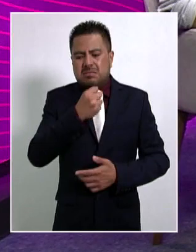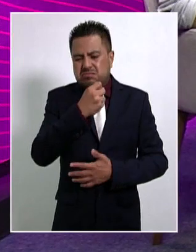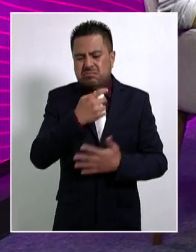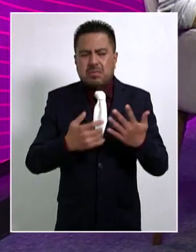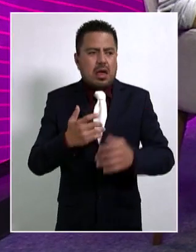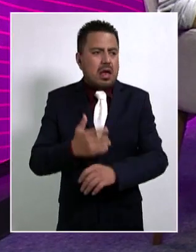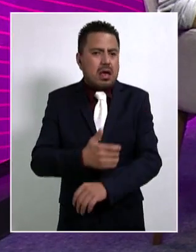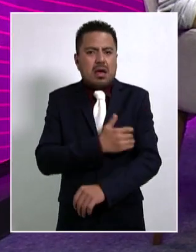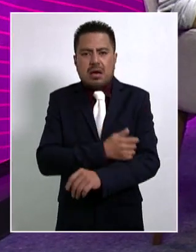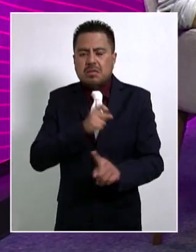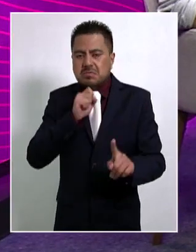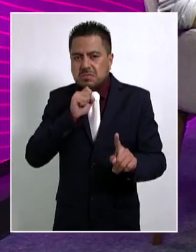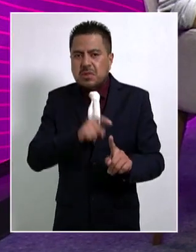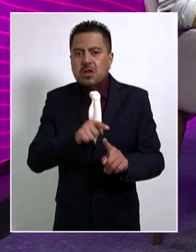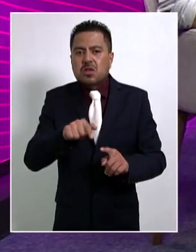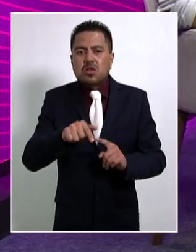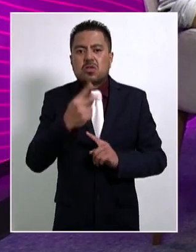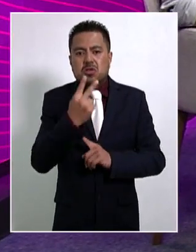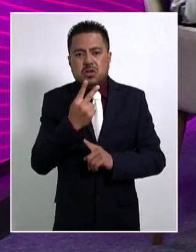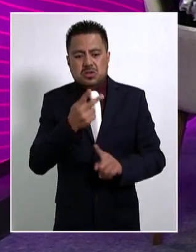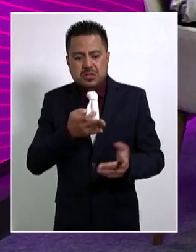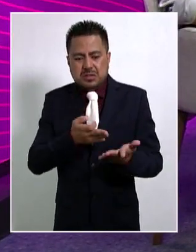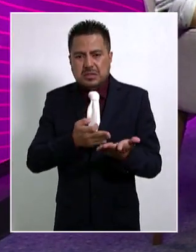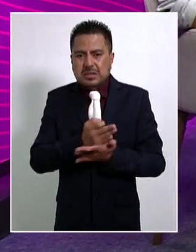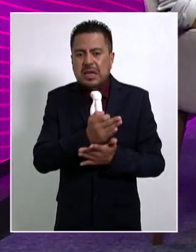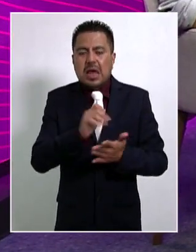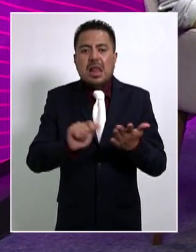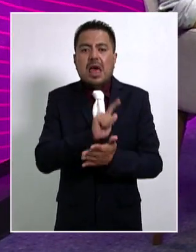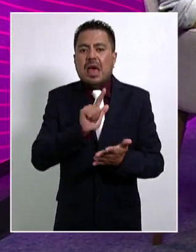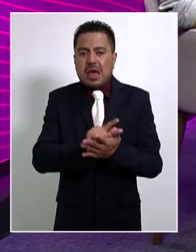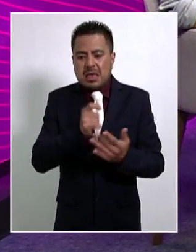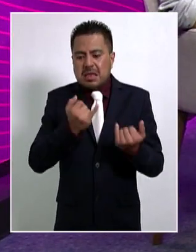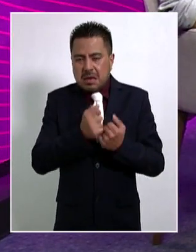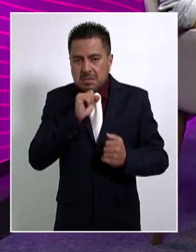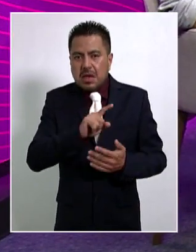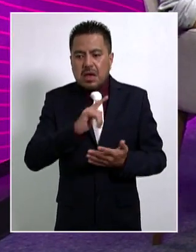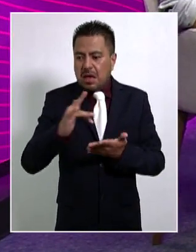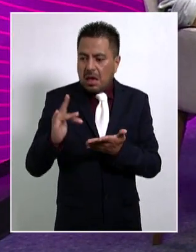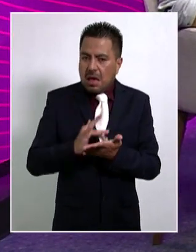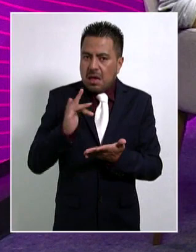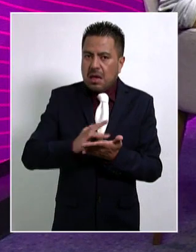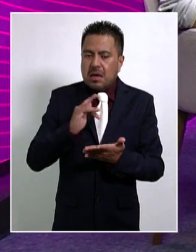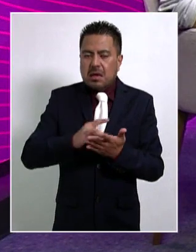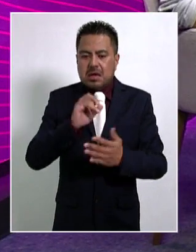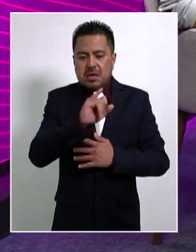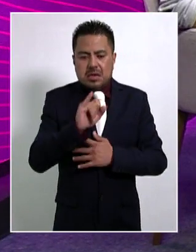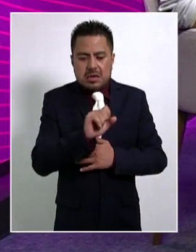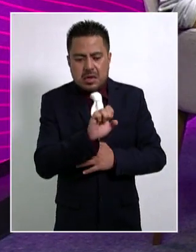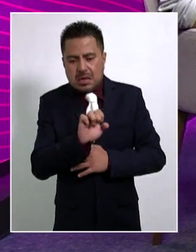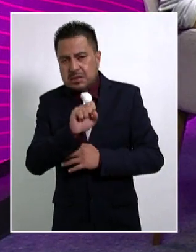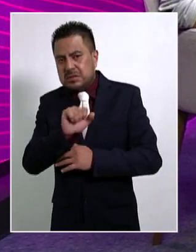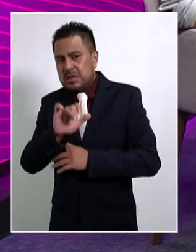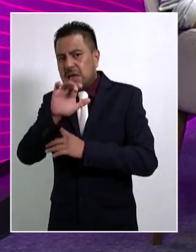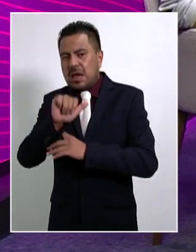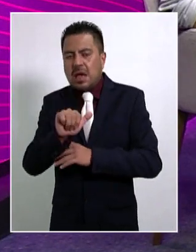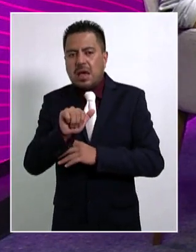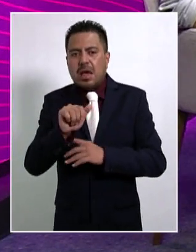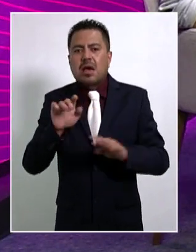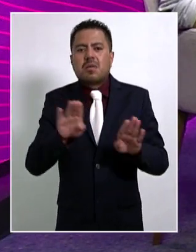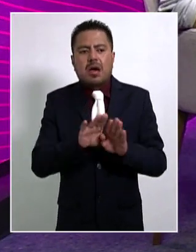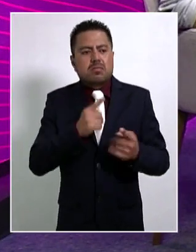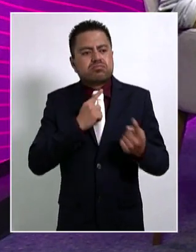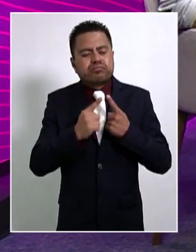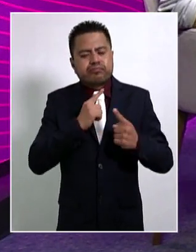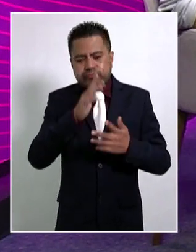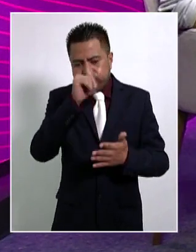de acompañamiento, 2 ejes en específico, uno legal que también nos está apoyando esta Jessica, por la parte de la homologación